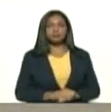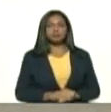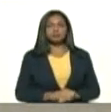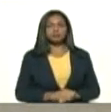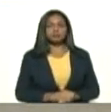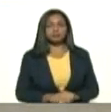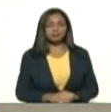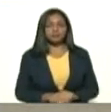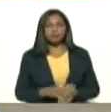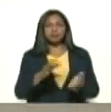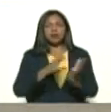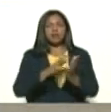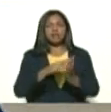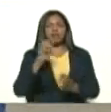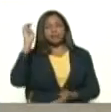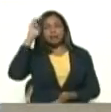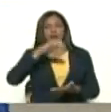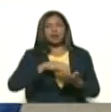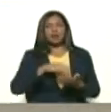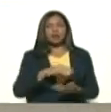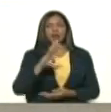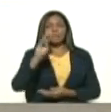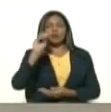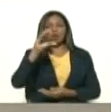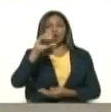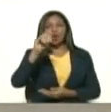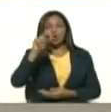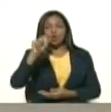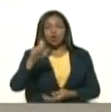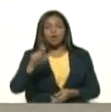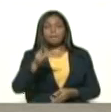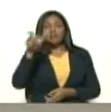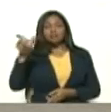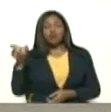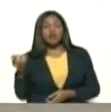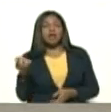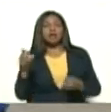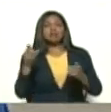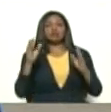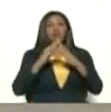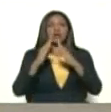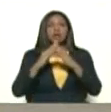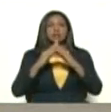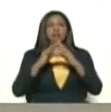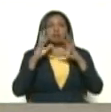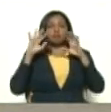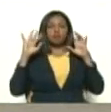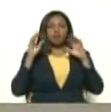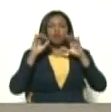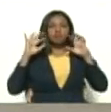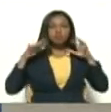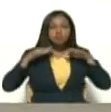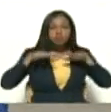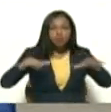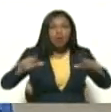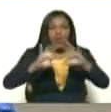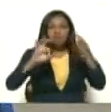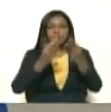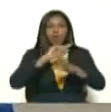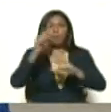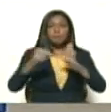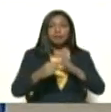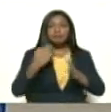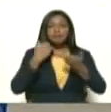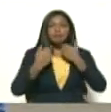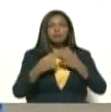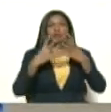En Margarita, en Maracay y en Boconó se ha demostrado que las personas en su casa contaminaron a toda la familia. ¿O es que no se entiende? Yo